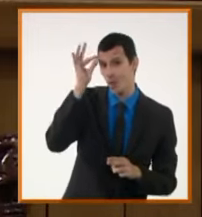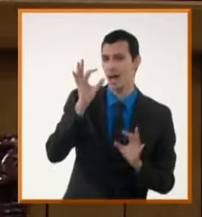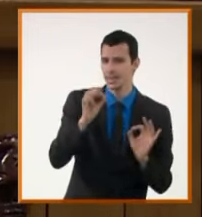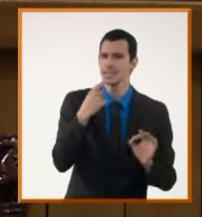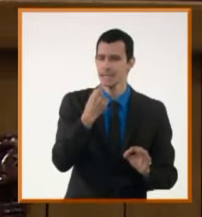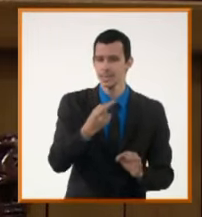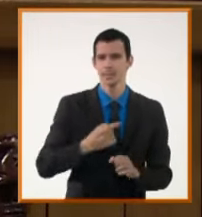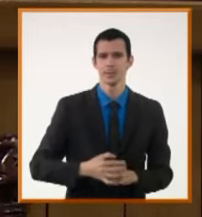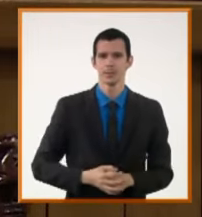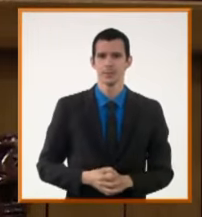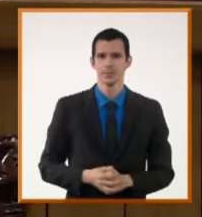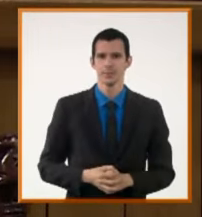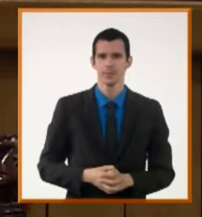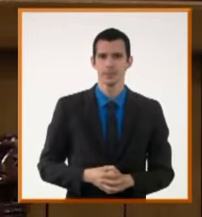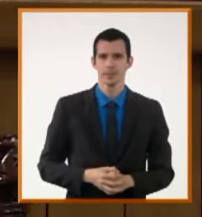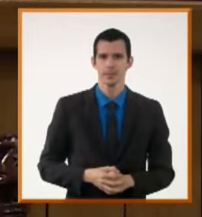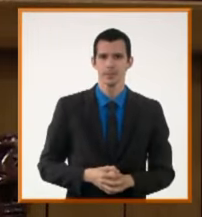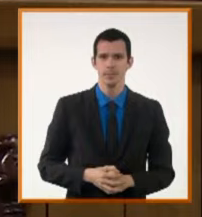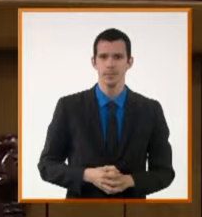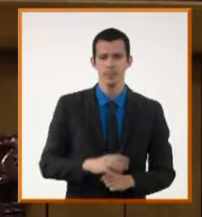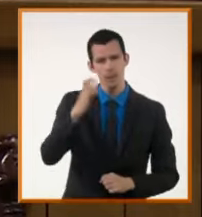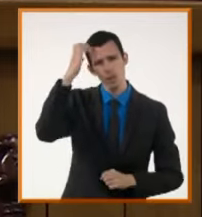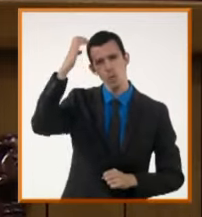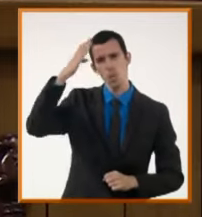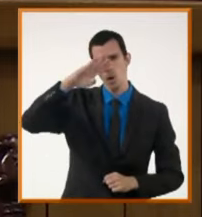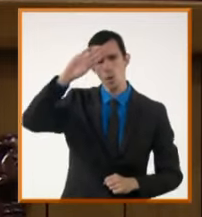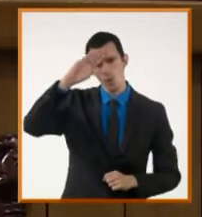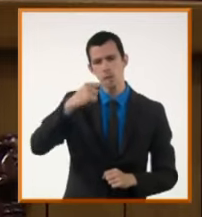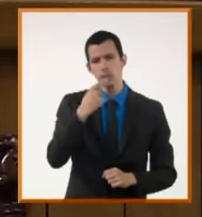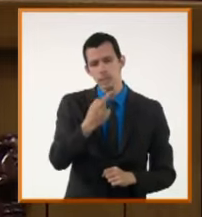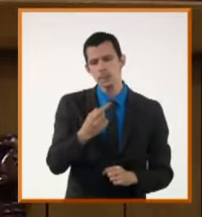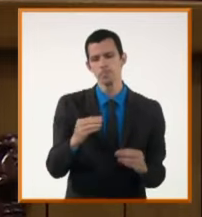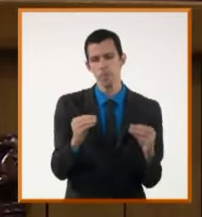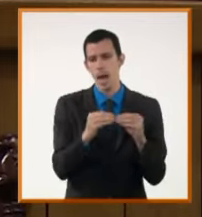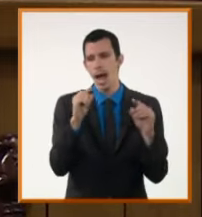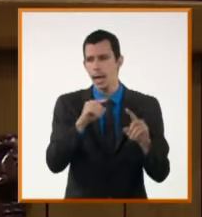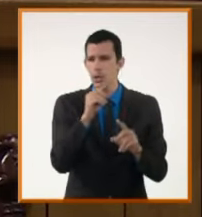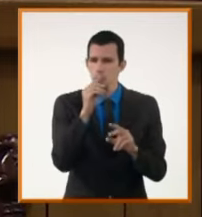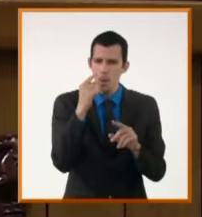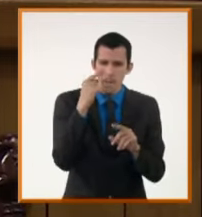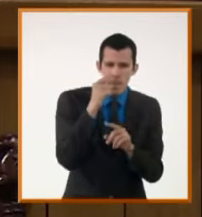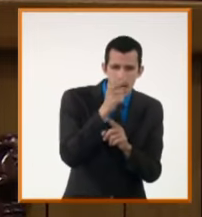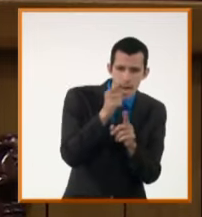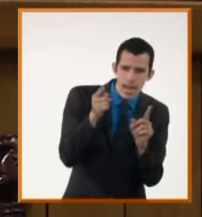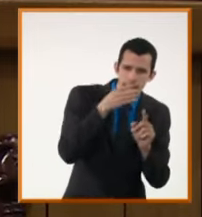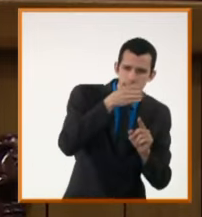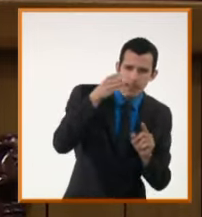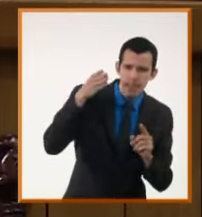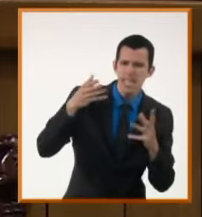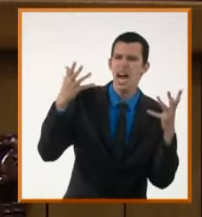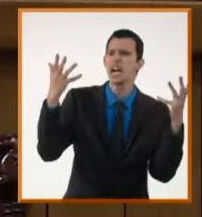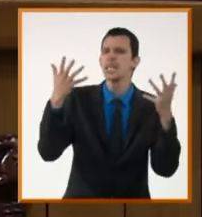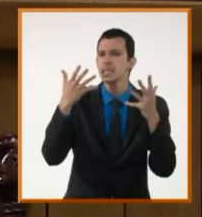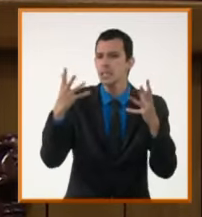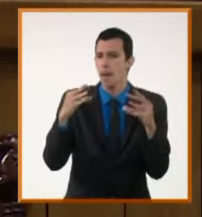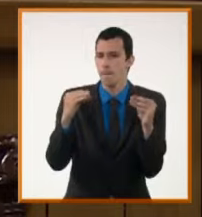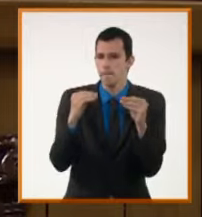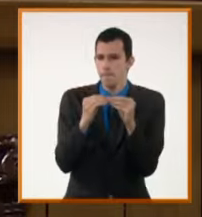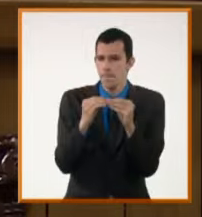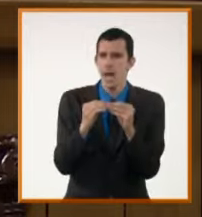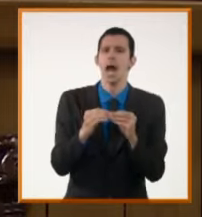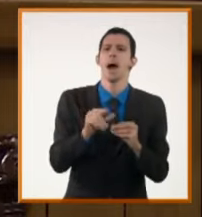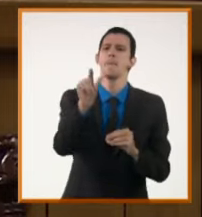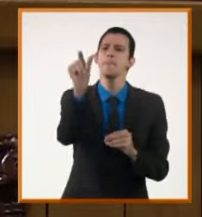que tiene que pagar. Eso tenemos que revertirlo, tenemos que transformarlo. Pero vamos a revisar también a la ONAT por dentro, a ver